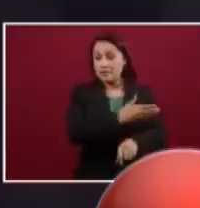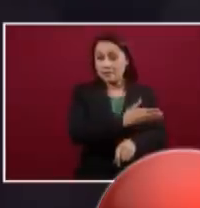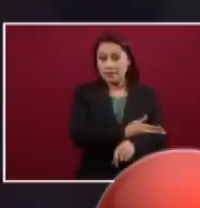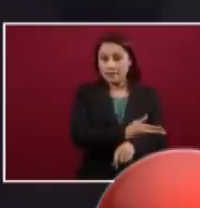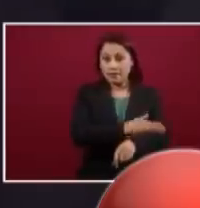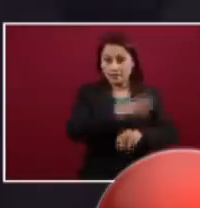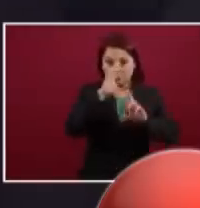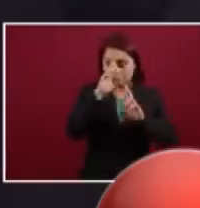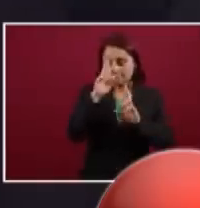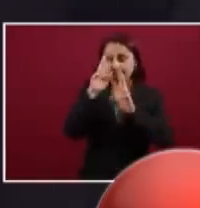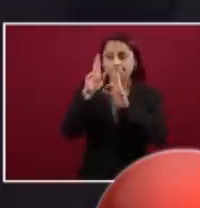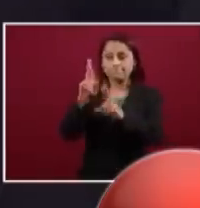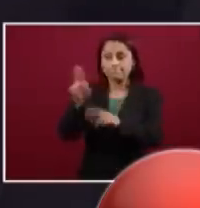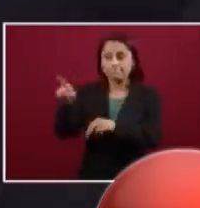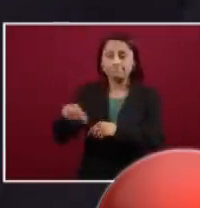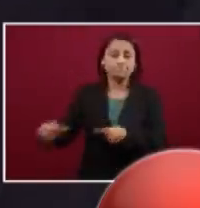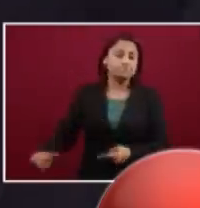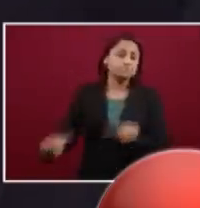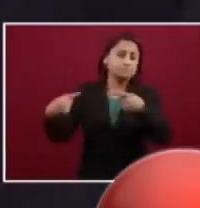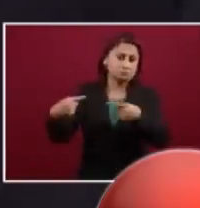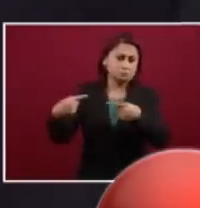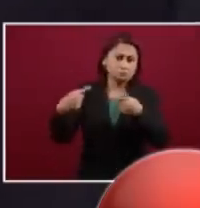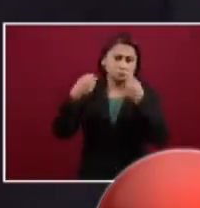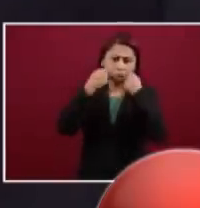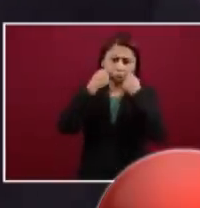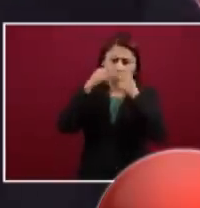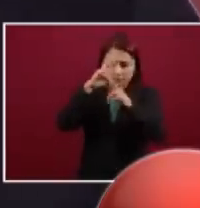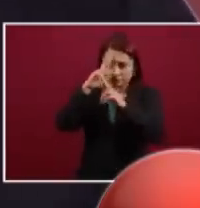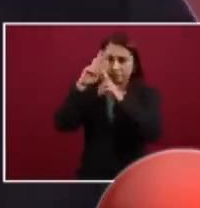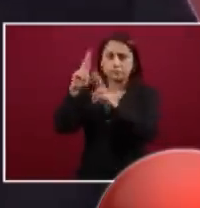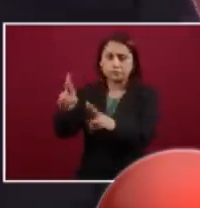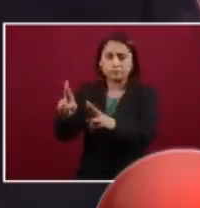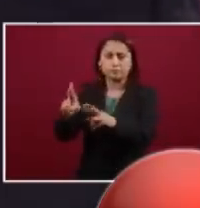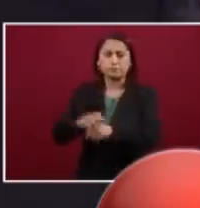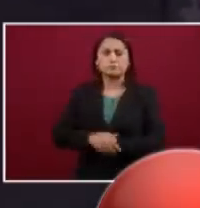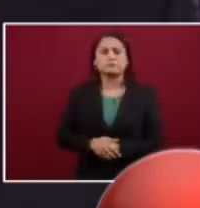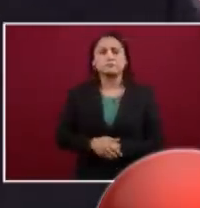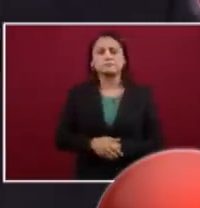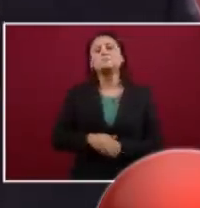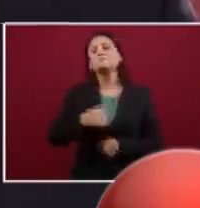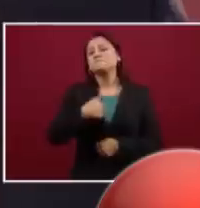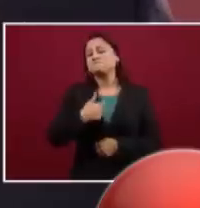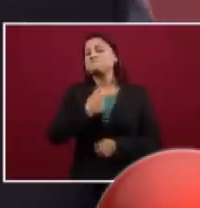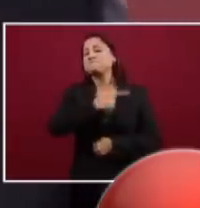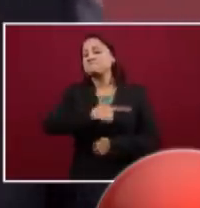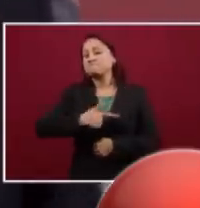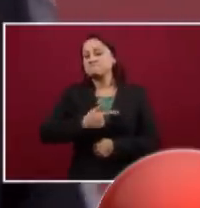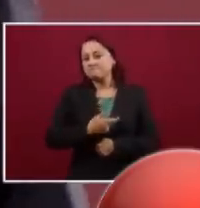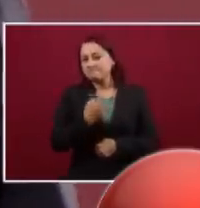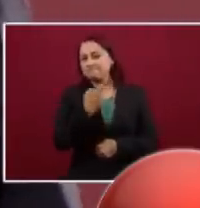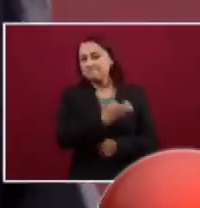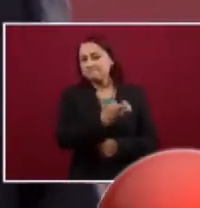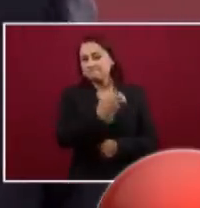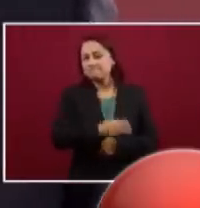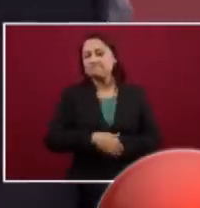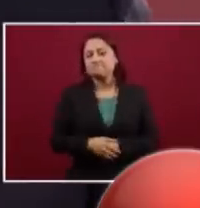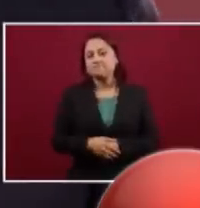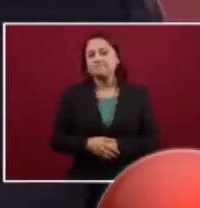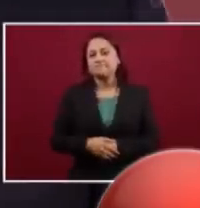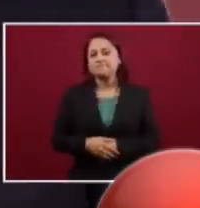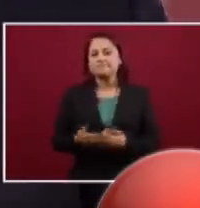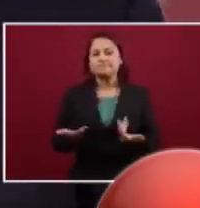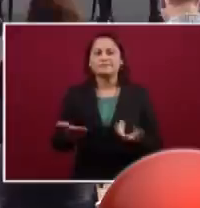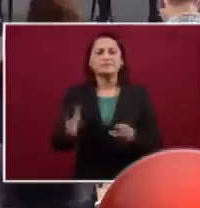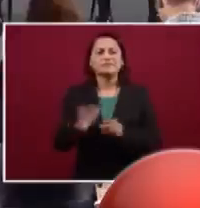hasta a sus adversarios. Entonces, me gusta eso, que en el caso de la impartición de justicia,